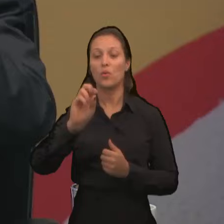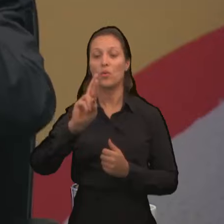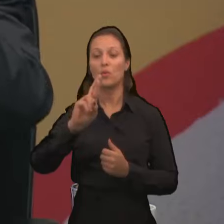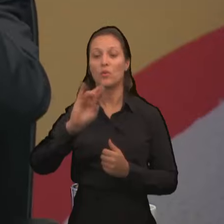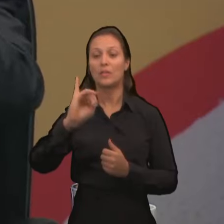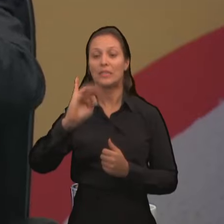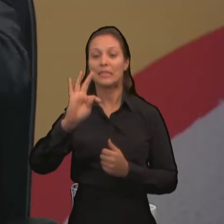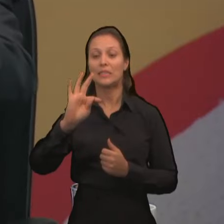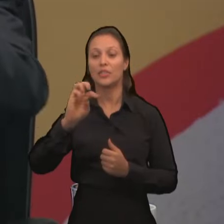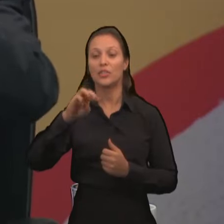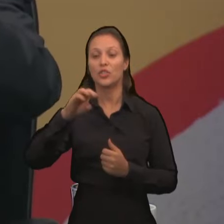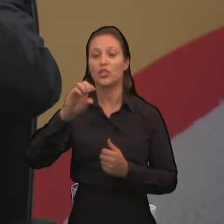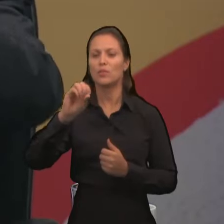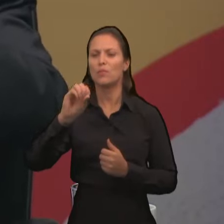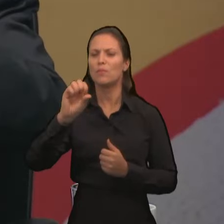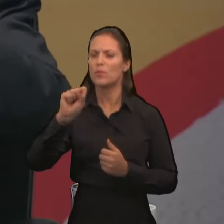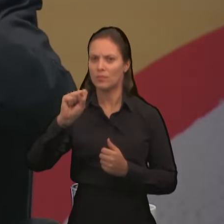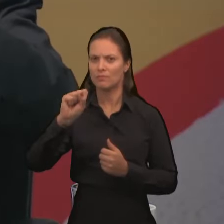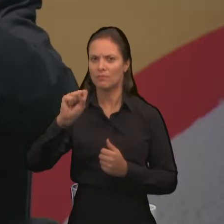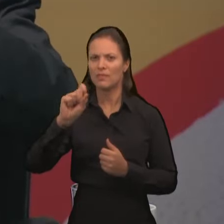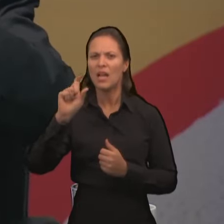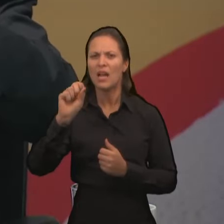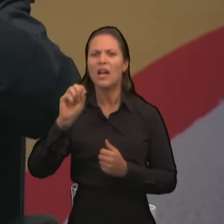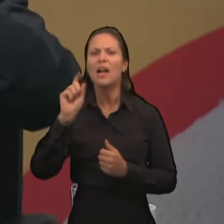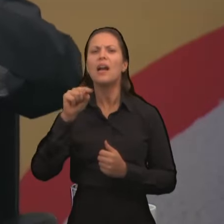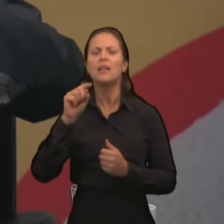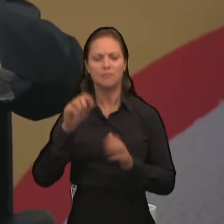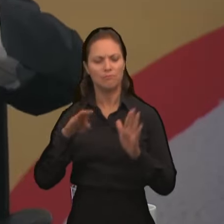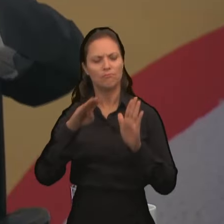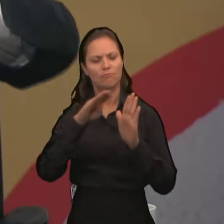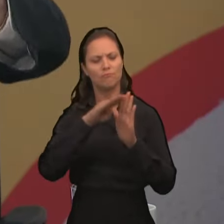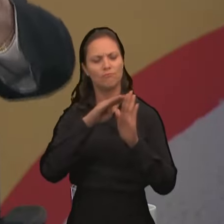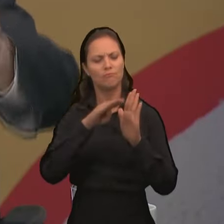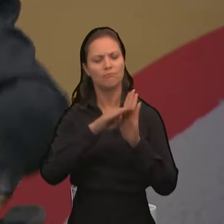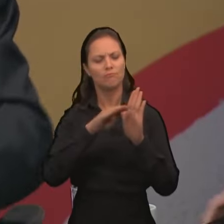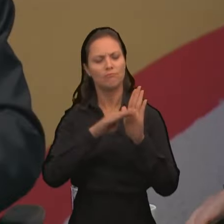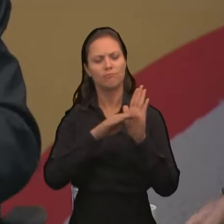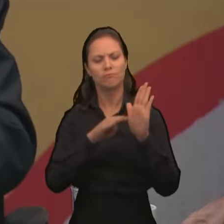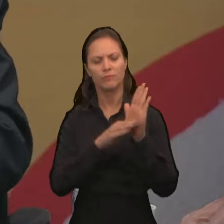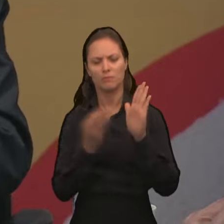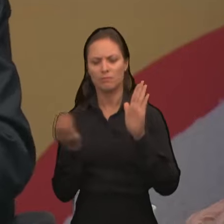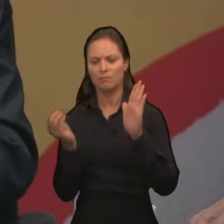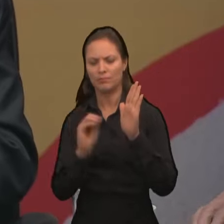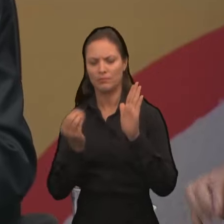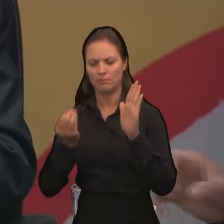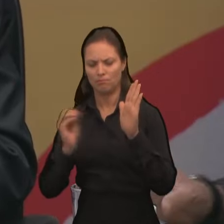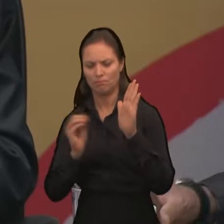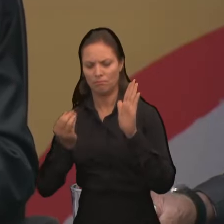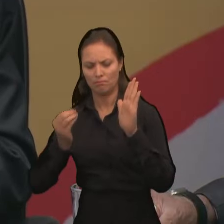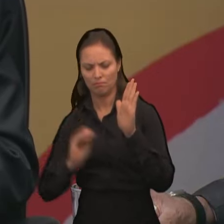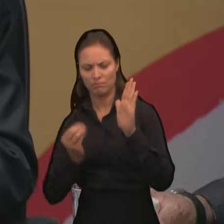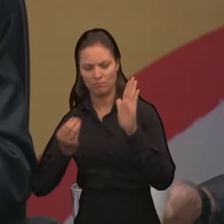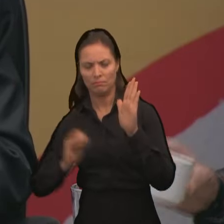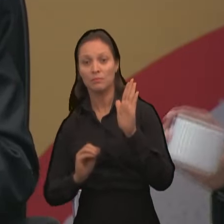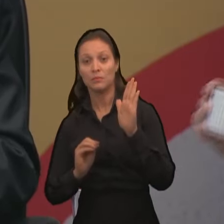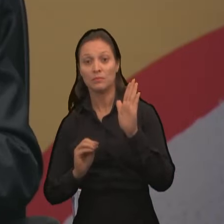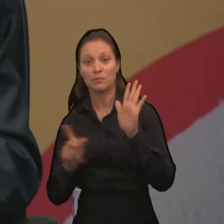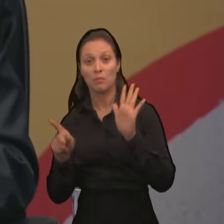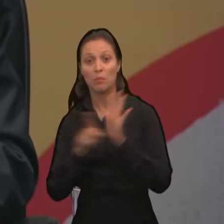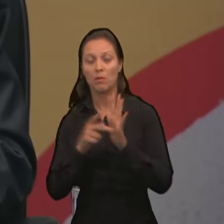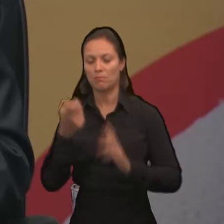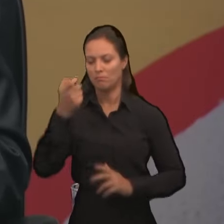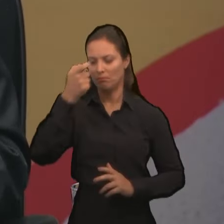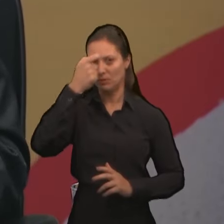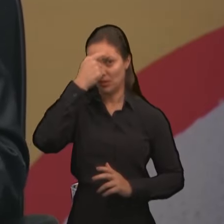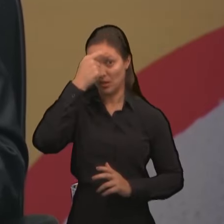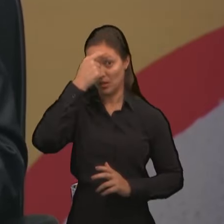simple. Es el conjunto de instrucciones que se le dan a los programas para operar la